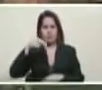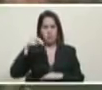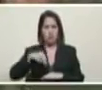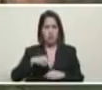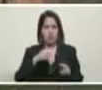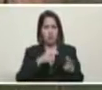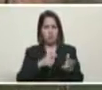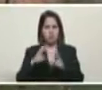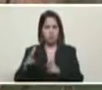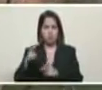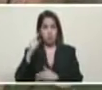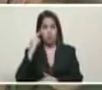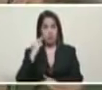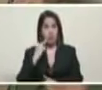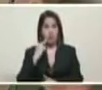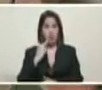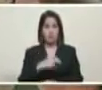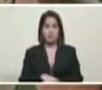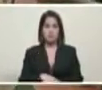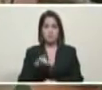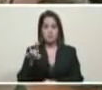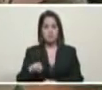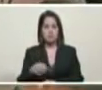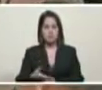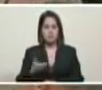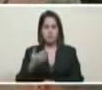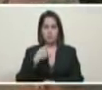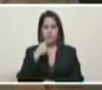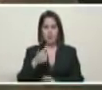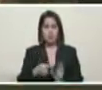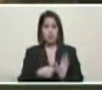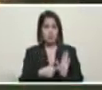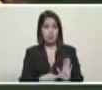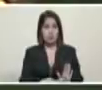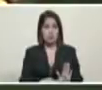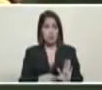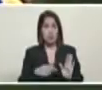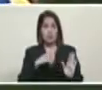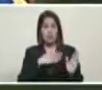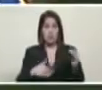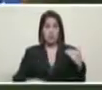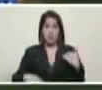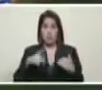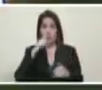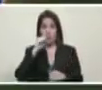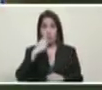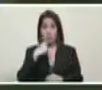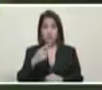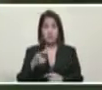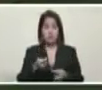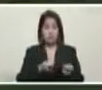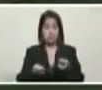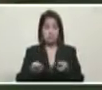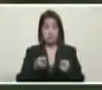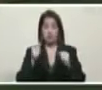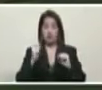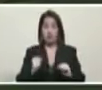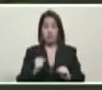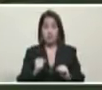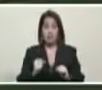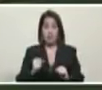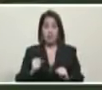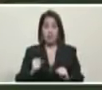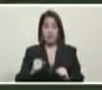Bolivariana. Además, ha destacado el presidente Nicolás Maduro que ha dado la instrucción de reforzar las medidas militares para dar con los